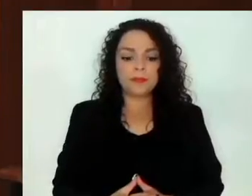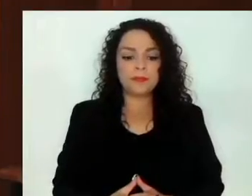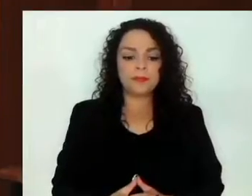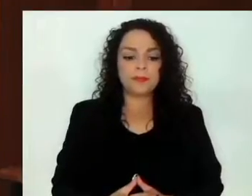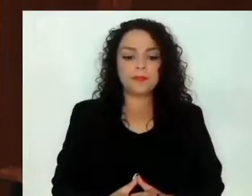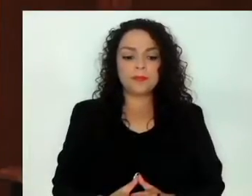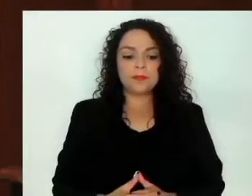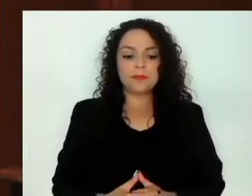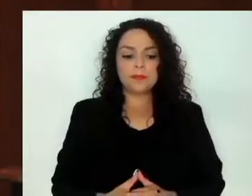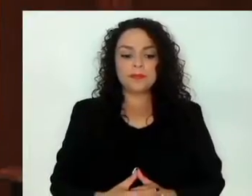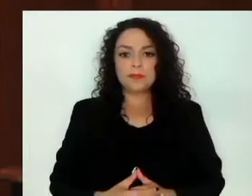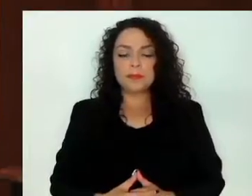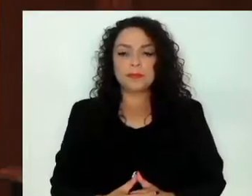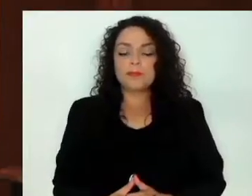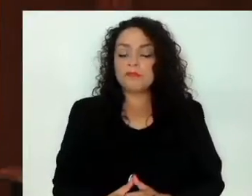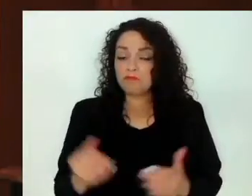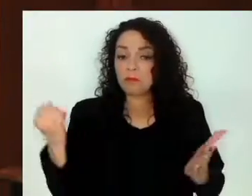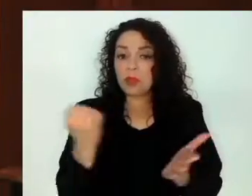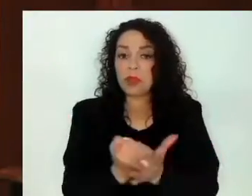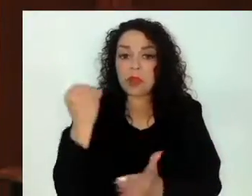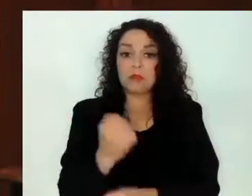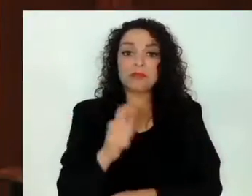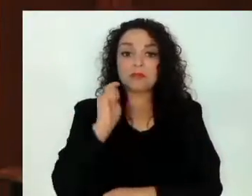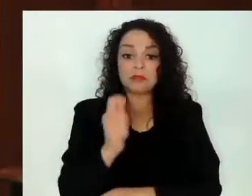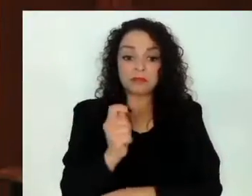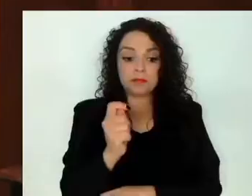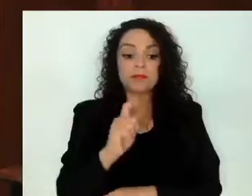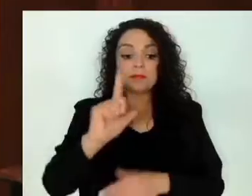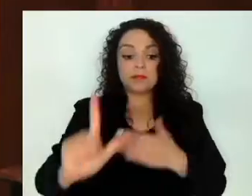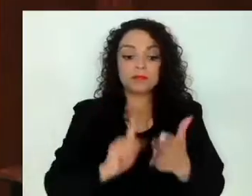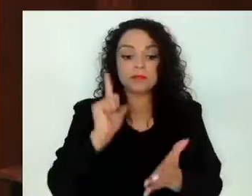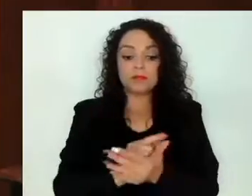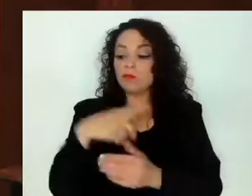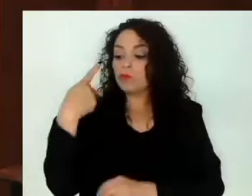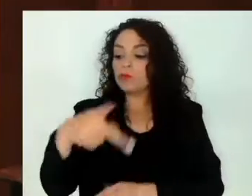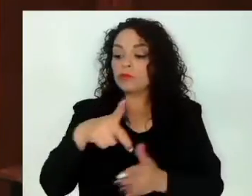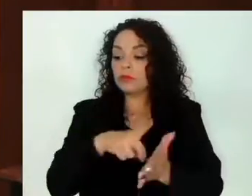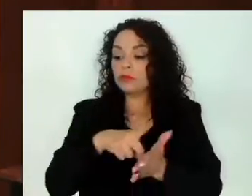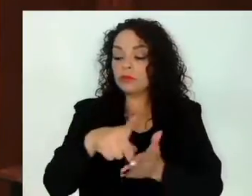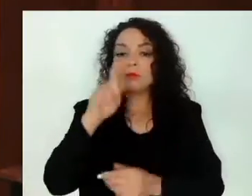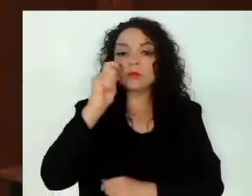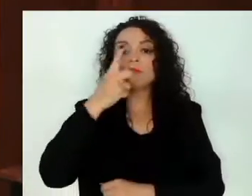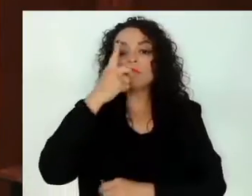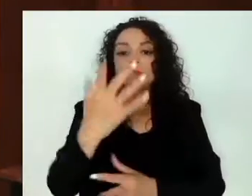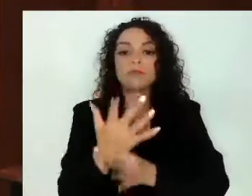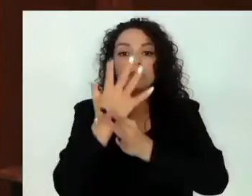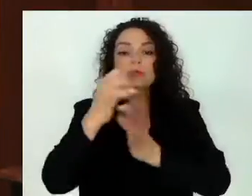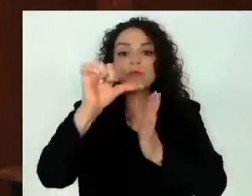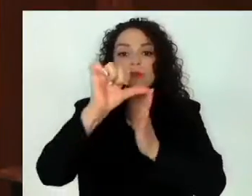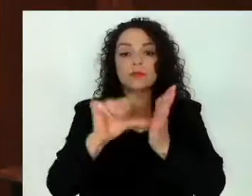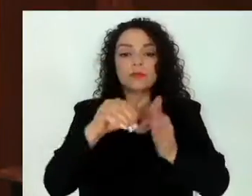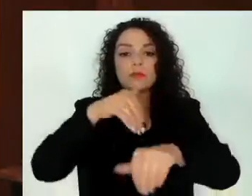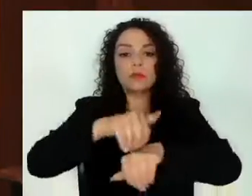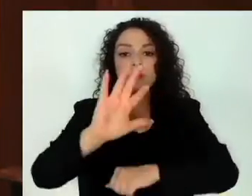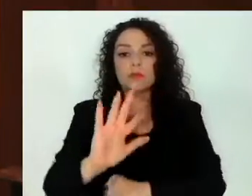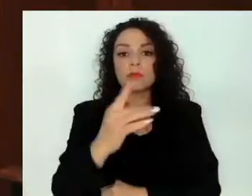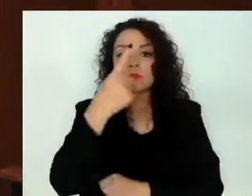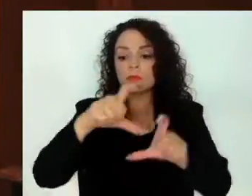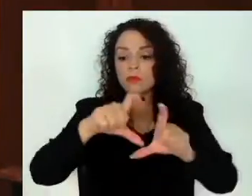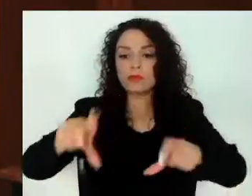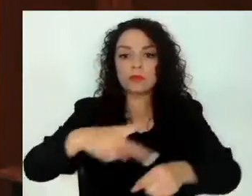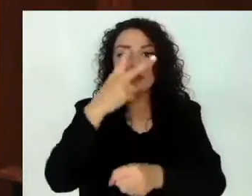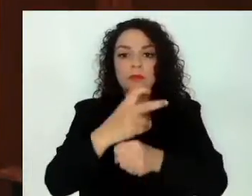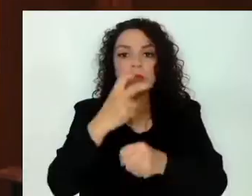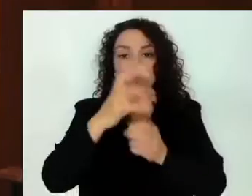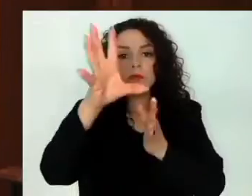Fue sometida a la aprobación de la legislatura conforme al derecho contenido por los artículos 51, fracción segunda de la